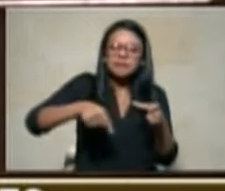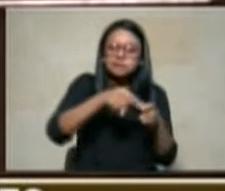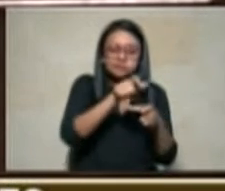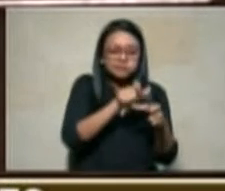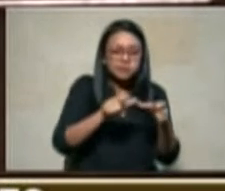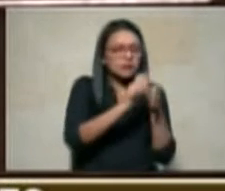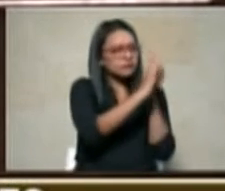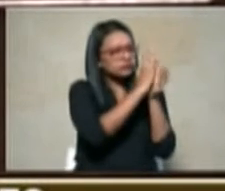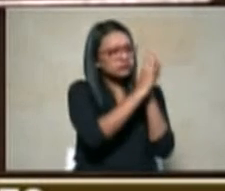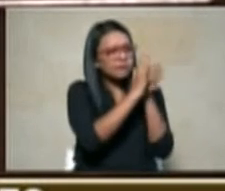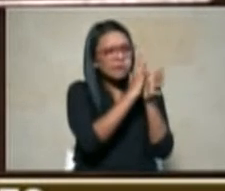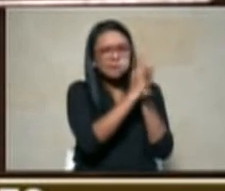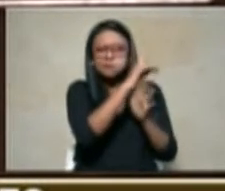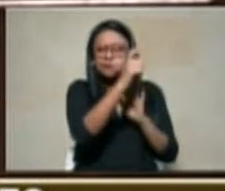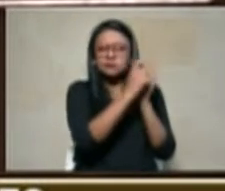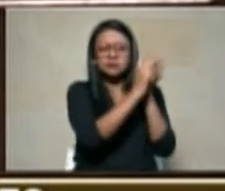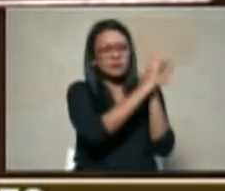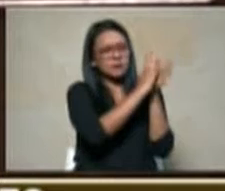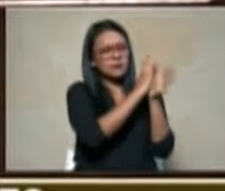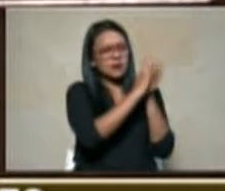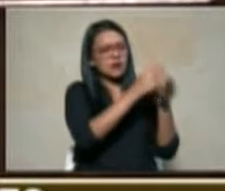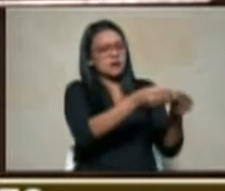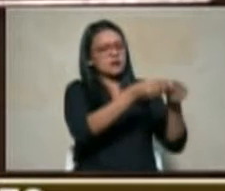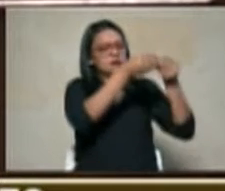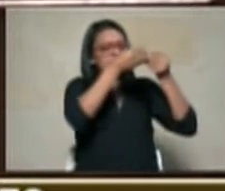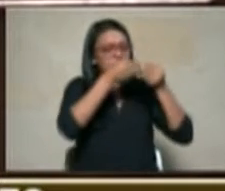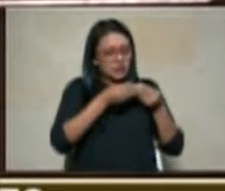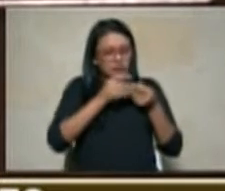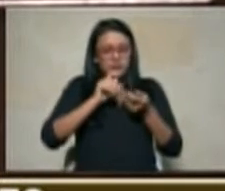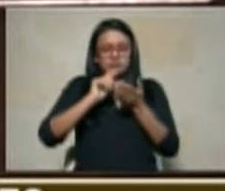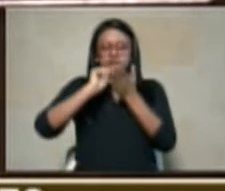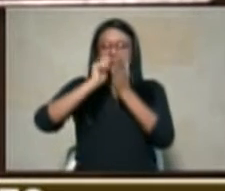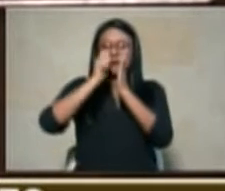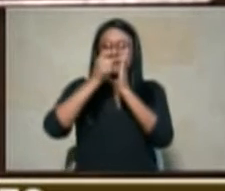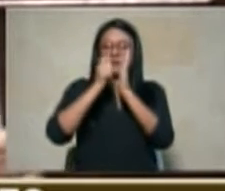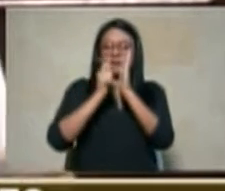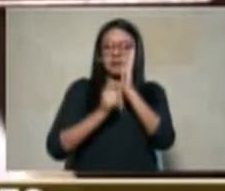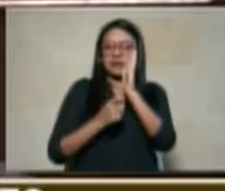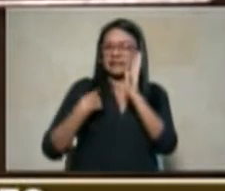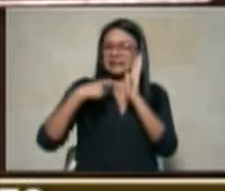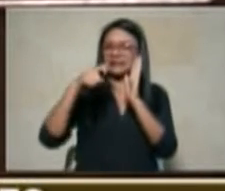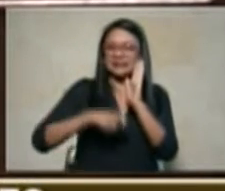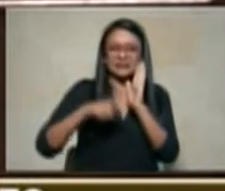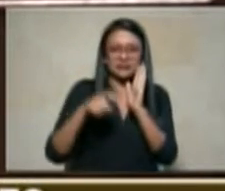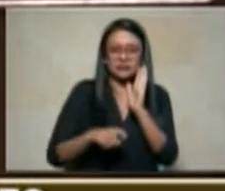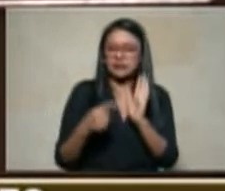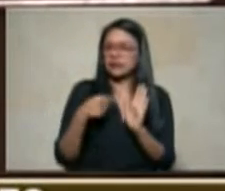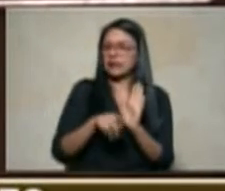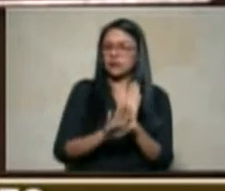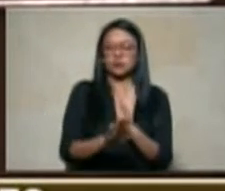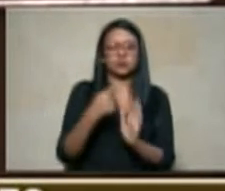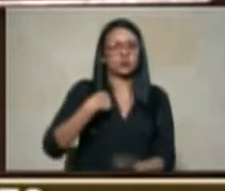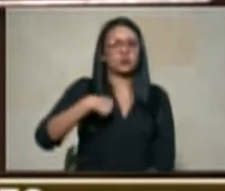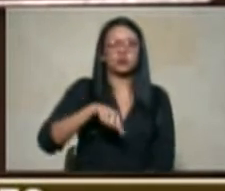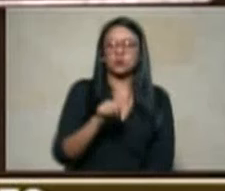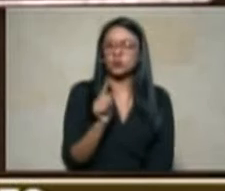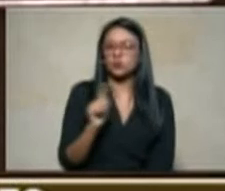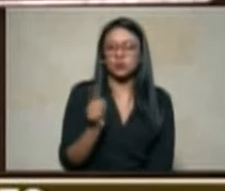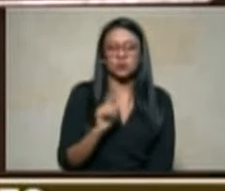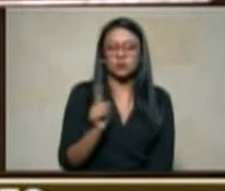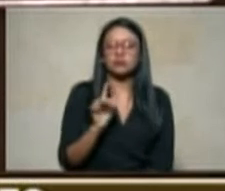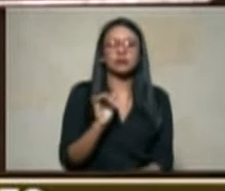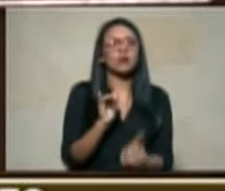la información y poder hacer las reformas que sean necesarias. Esto no es, como quieren